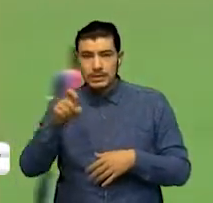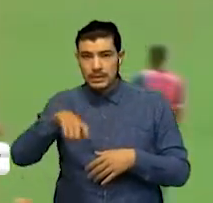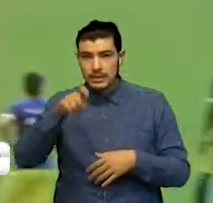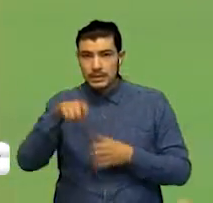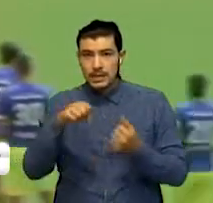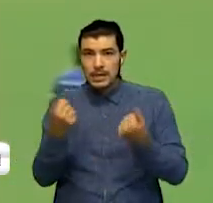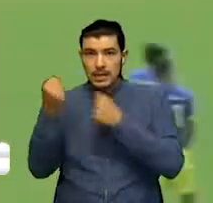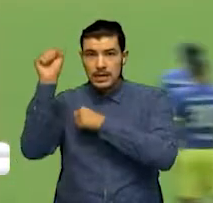al grupo de los 8